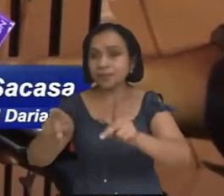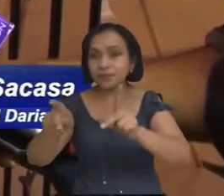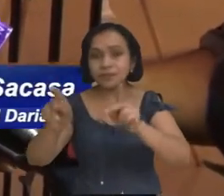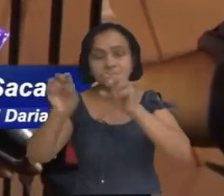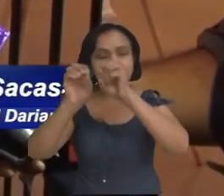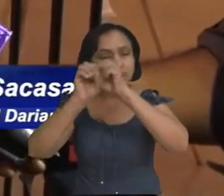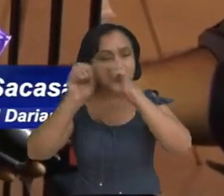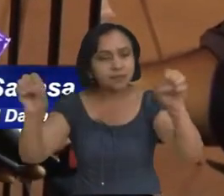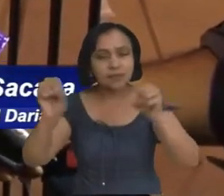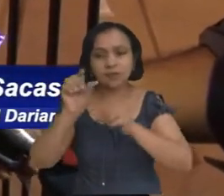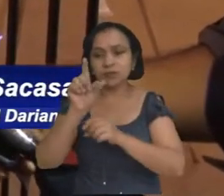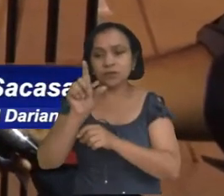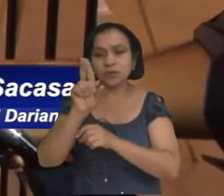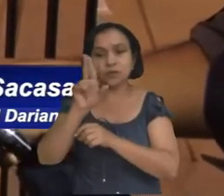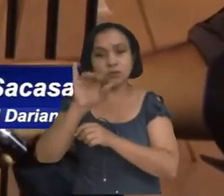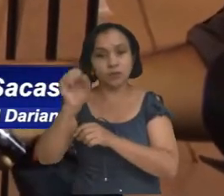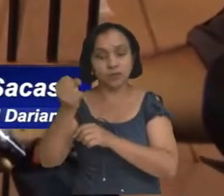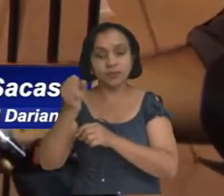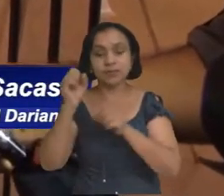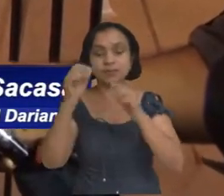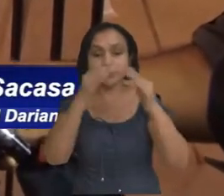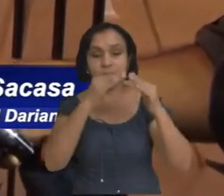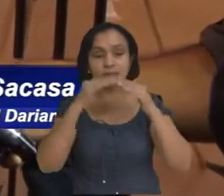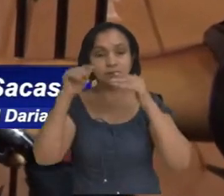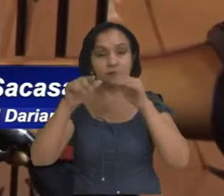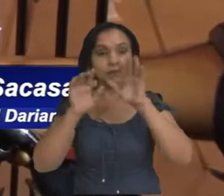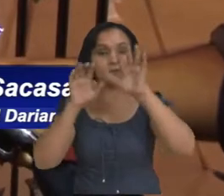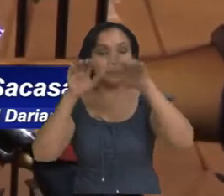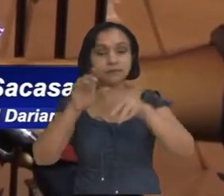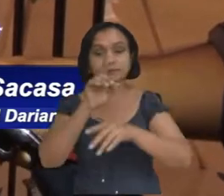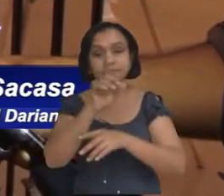Luis Rosales, aquí en León de Nicaragua, en